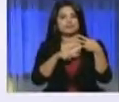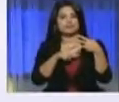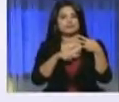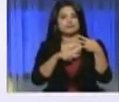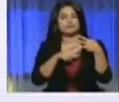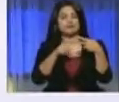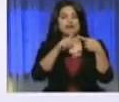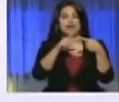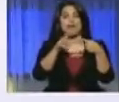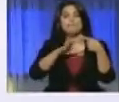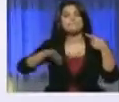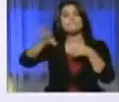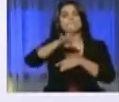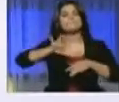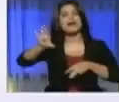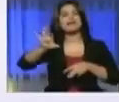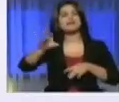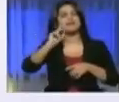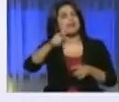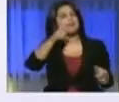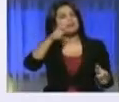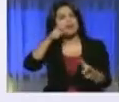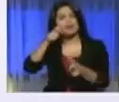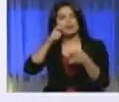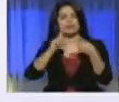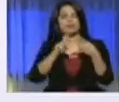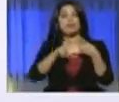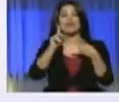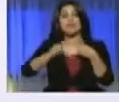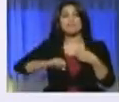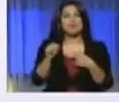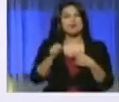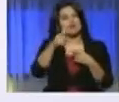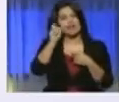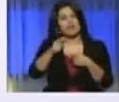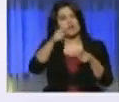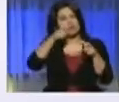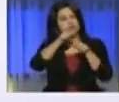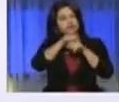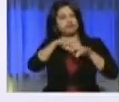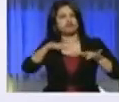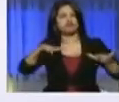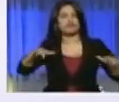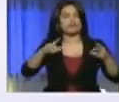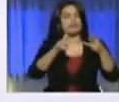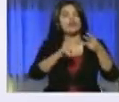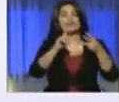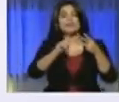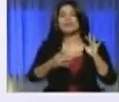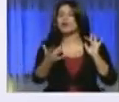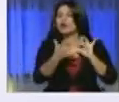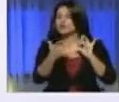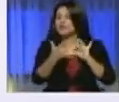Patria segura, patrullaje, conexión con el pueblo, ¿verdad?